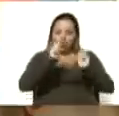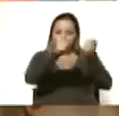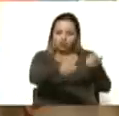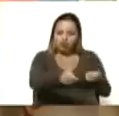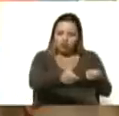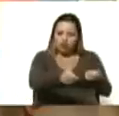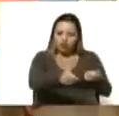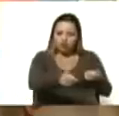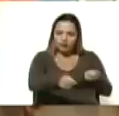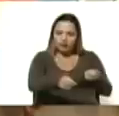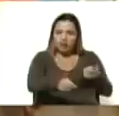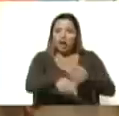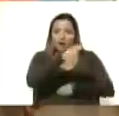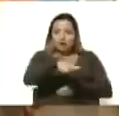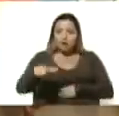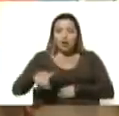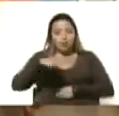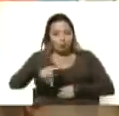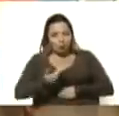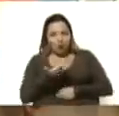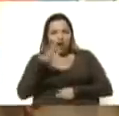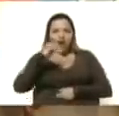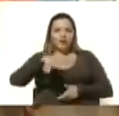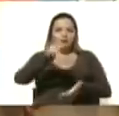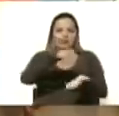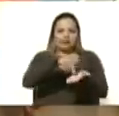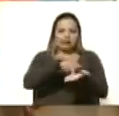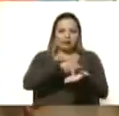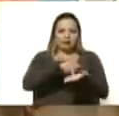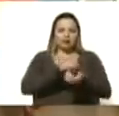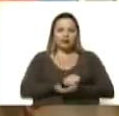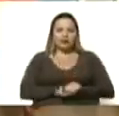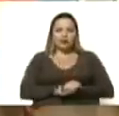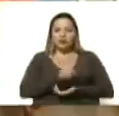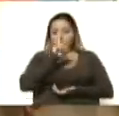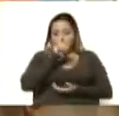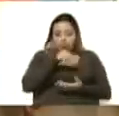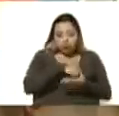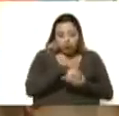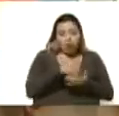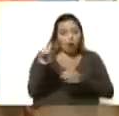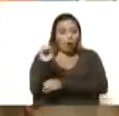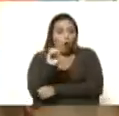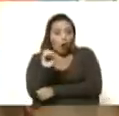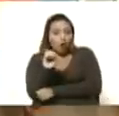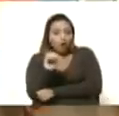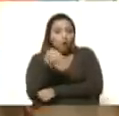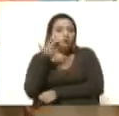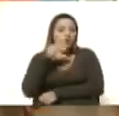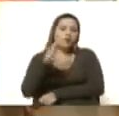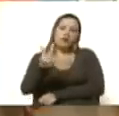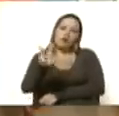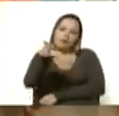corresponda, a personas que pudieron haber sido encubridores, una medida cautelar, o en el caso de apenas